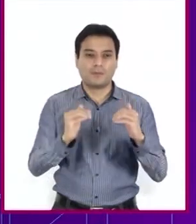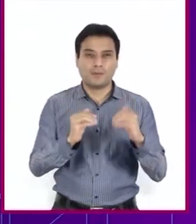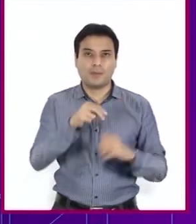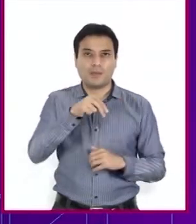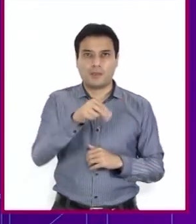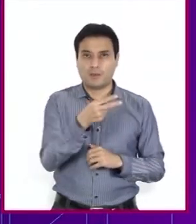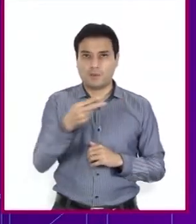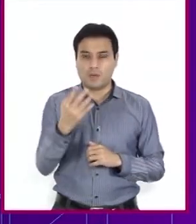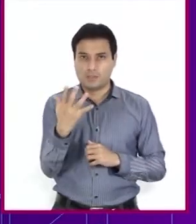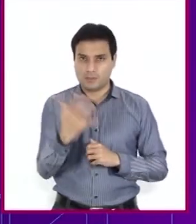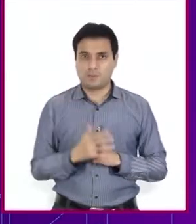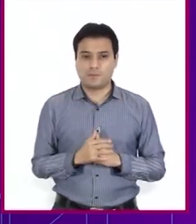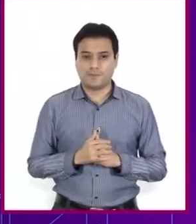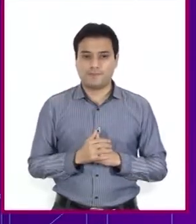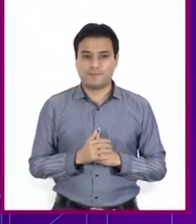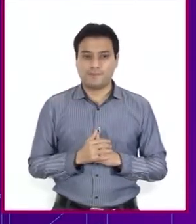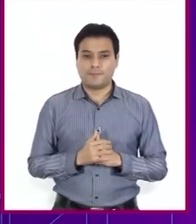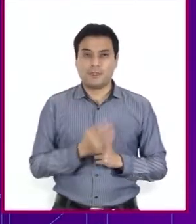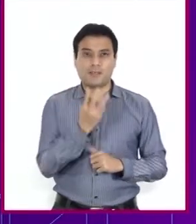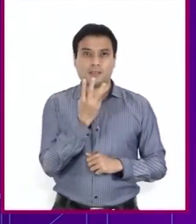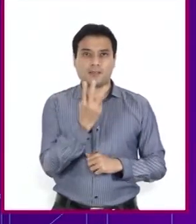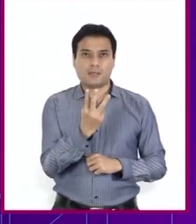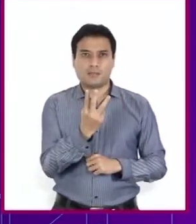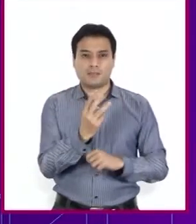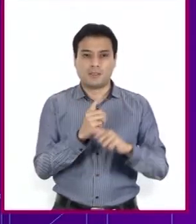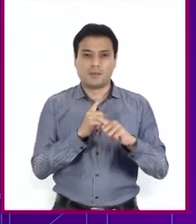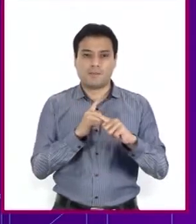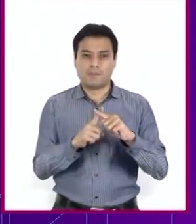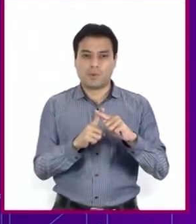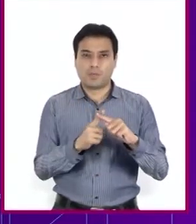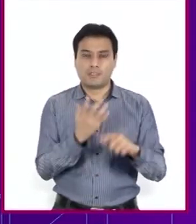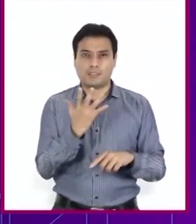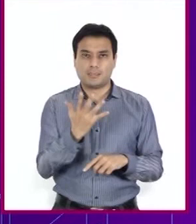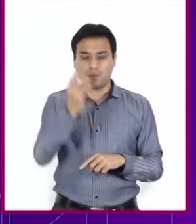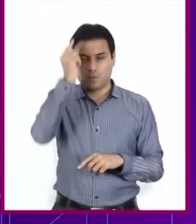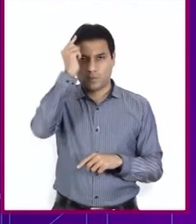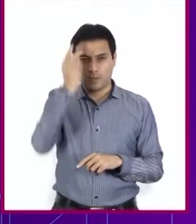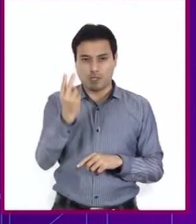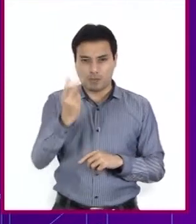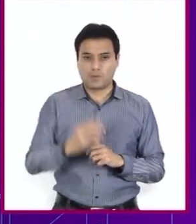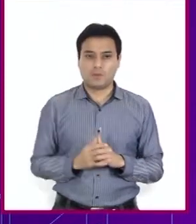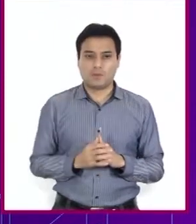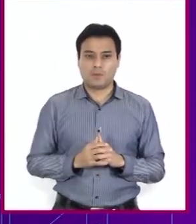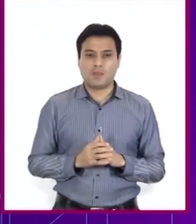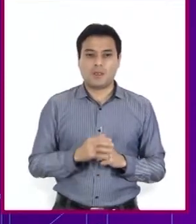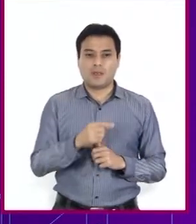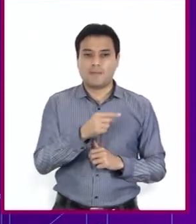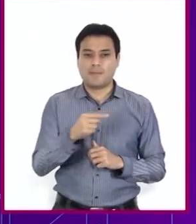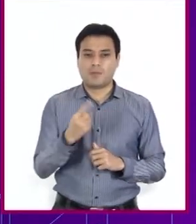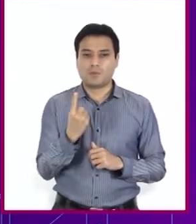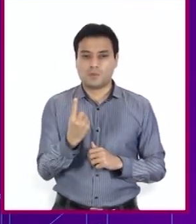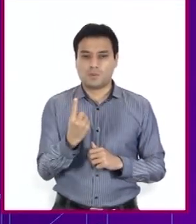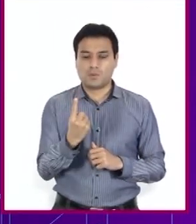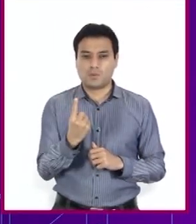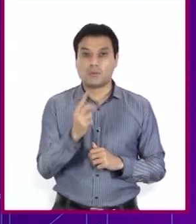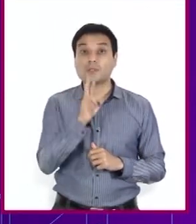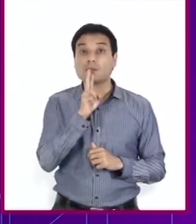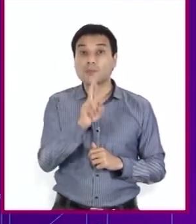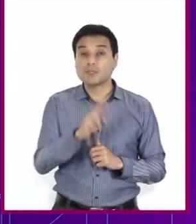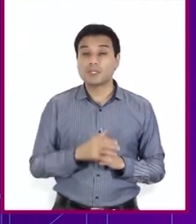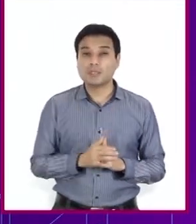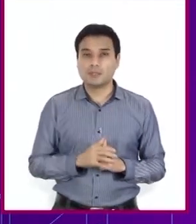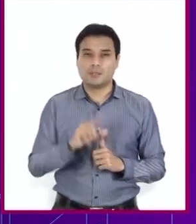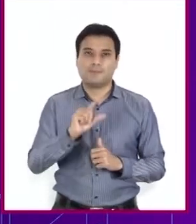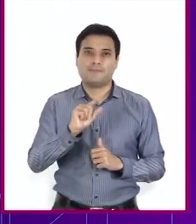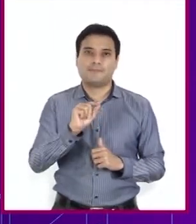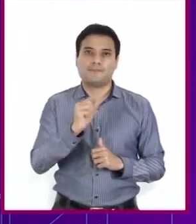Cuando n es igual a 5, se tiene 3 por el cuadrado de 5 menos 1, que es